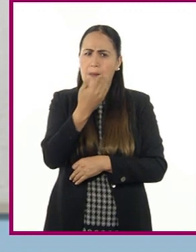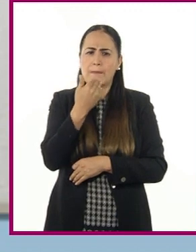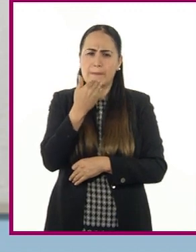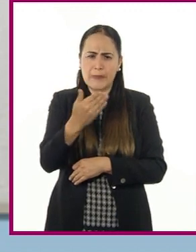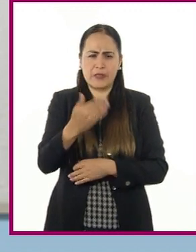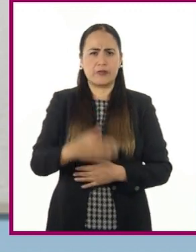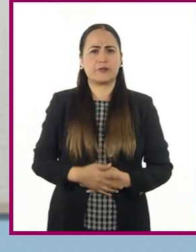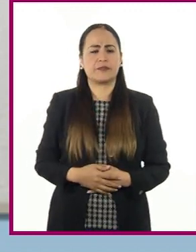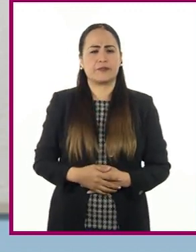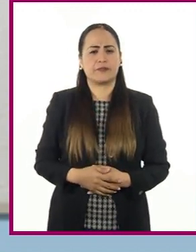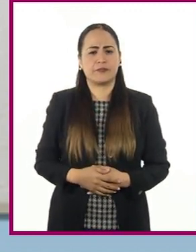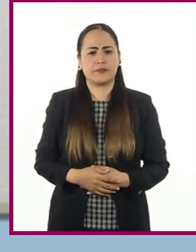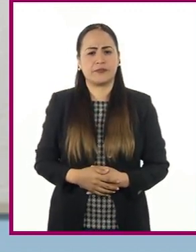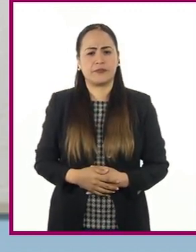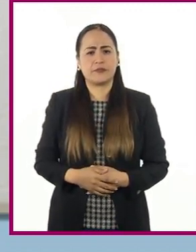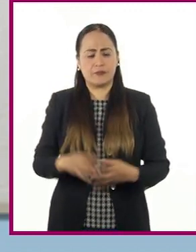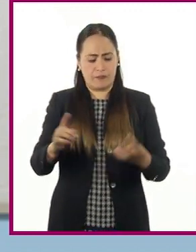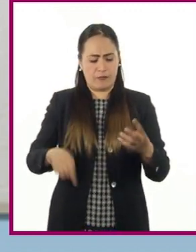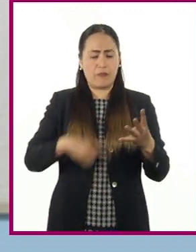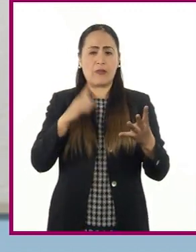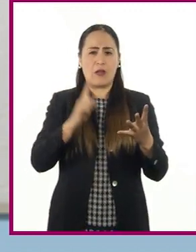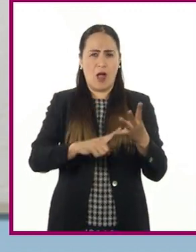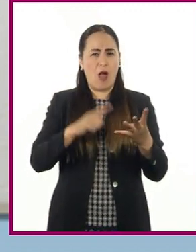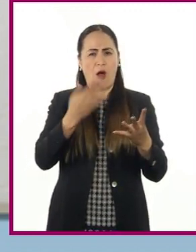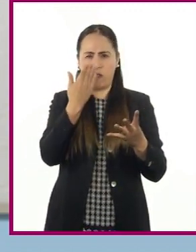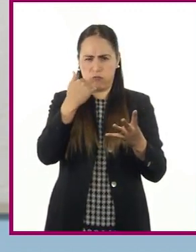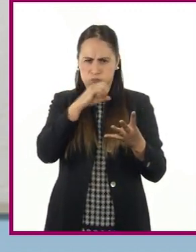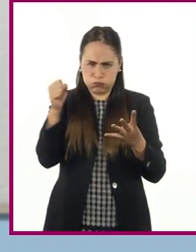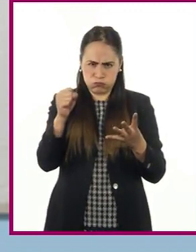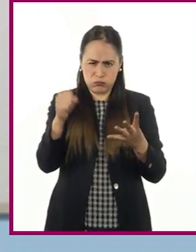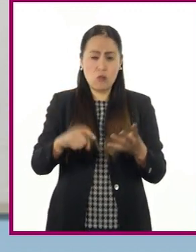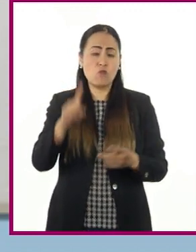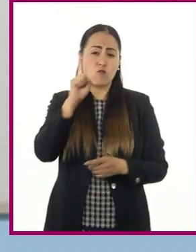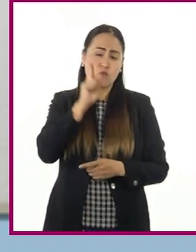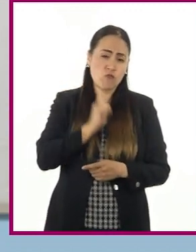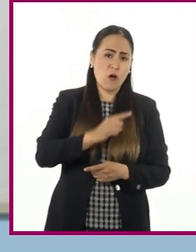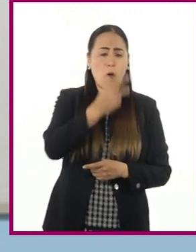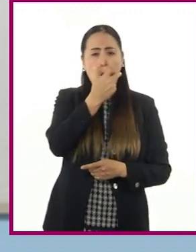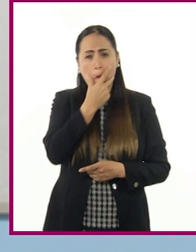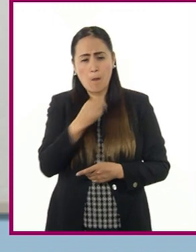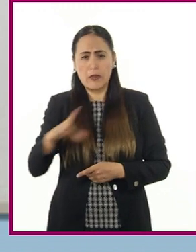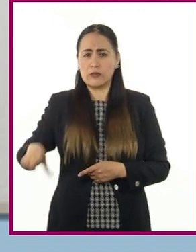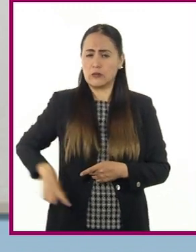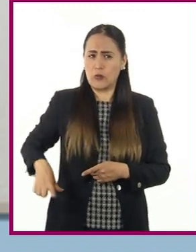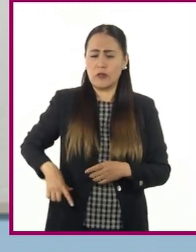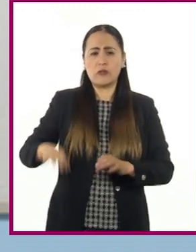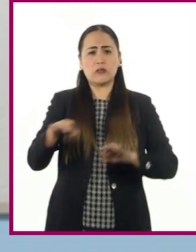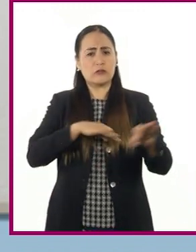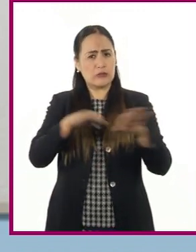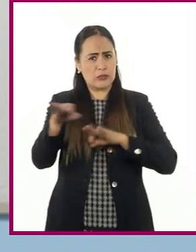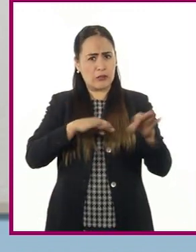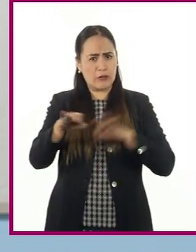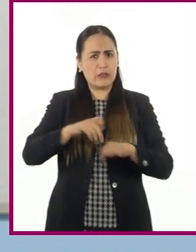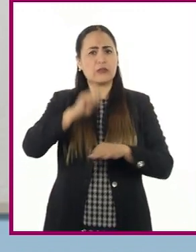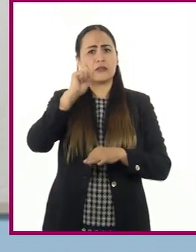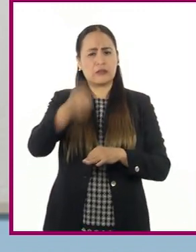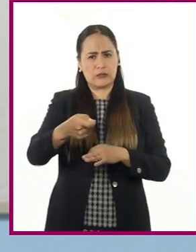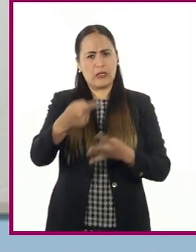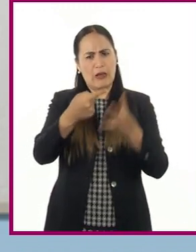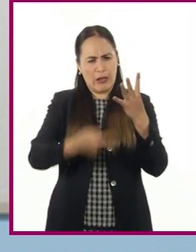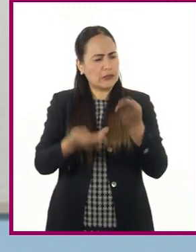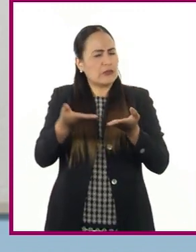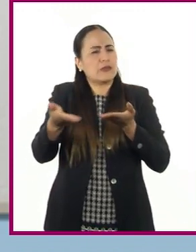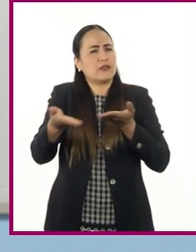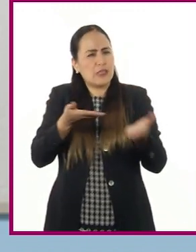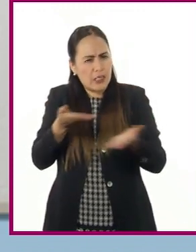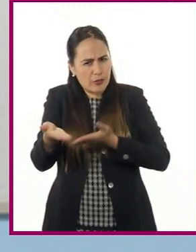Y el principio de eficiencia. Las y los servidores públicos actúan conforme a la cultura de